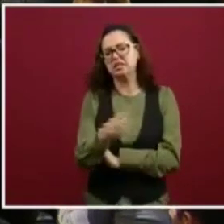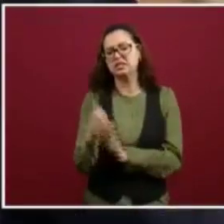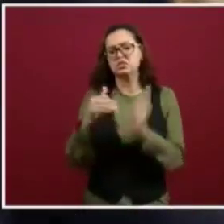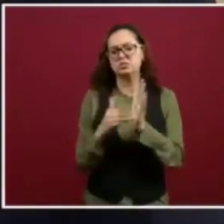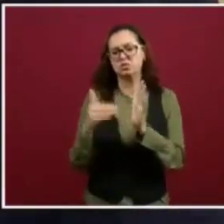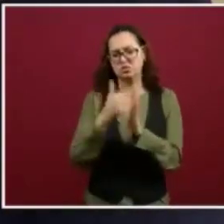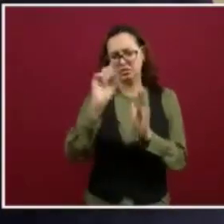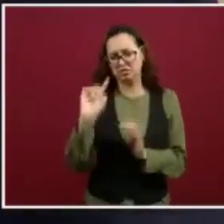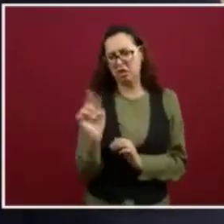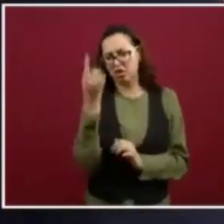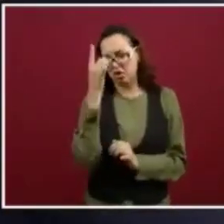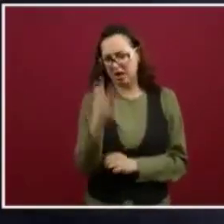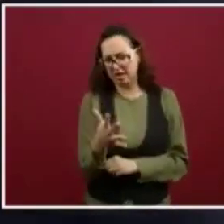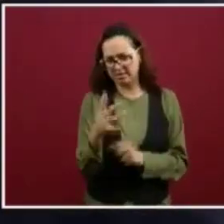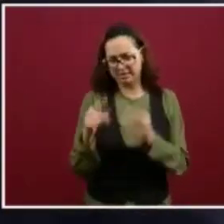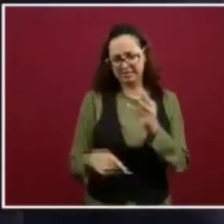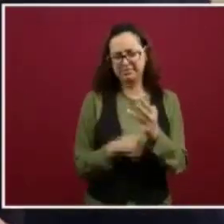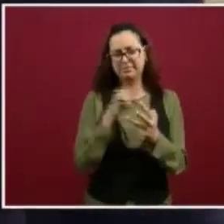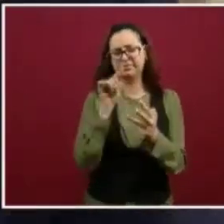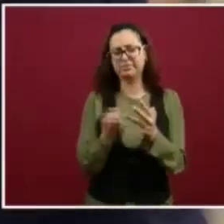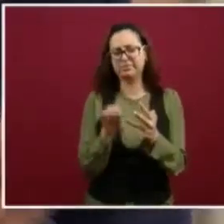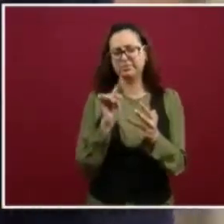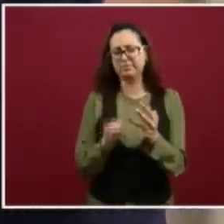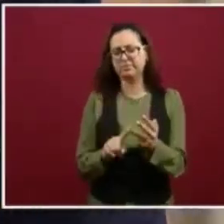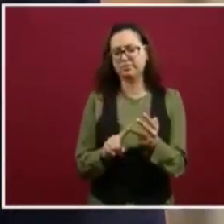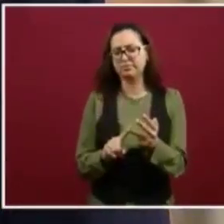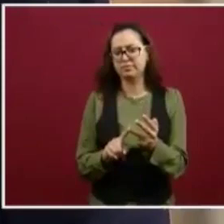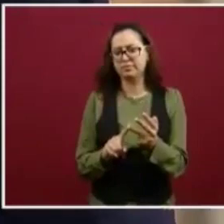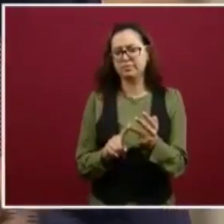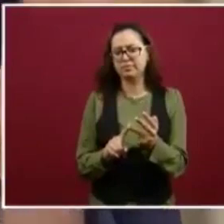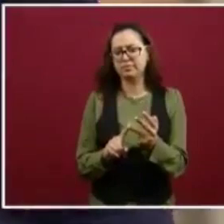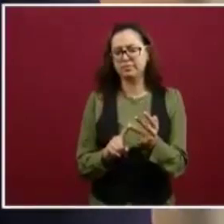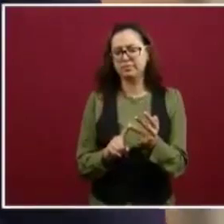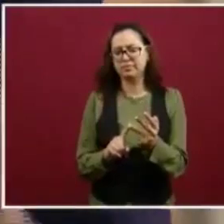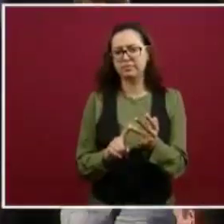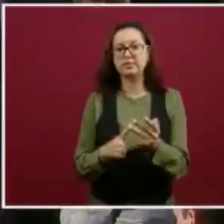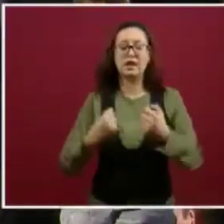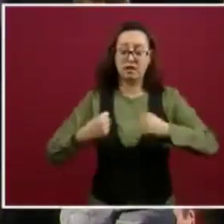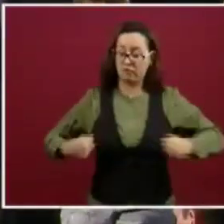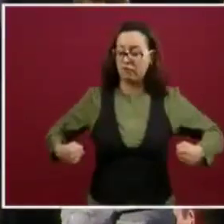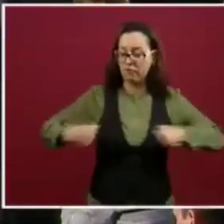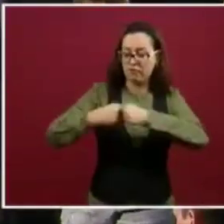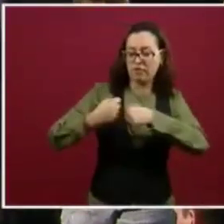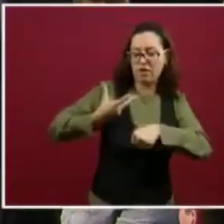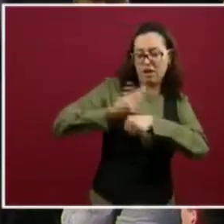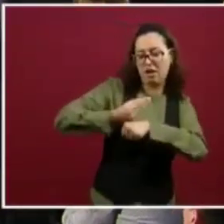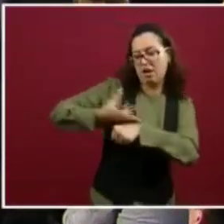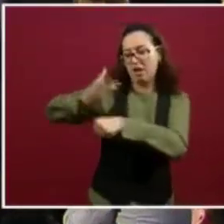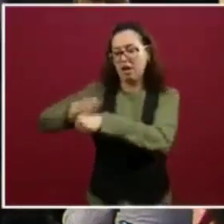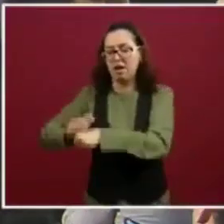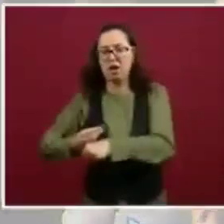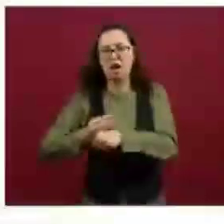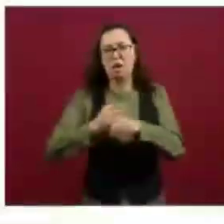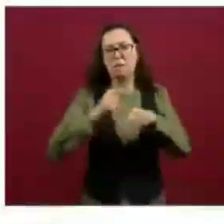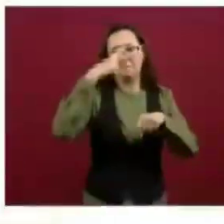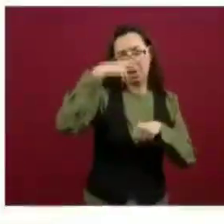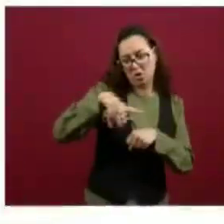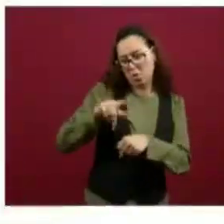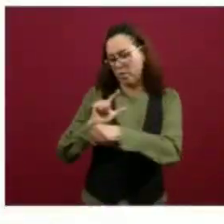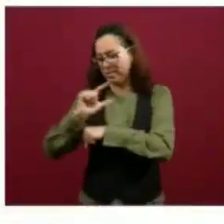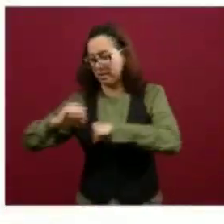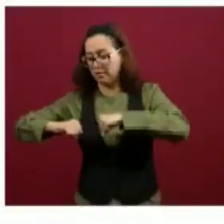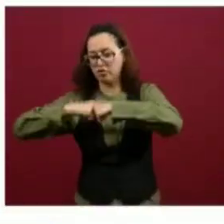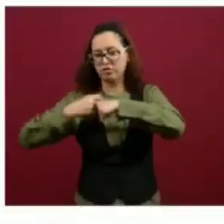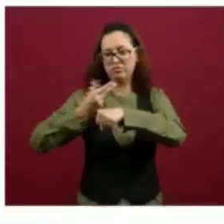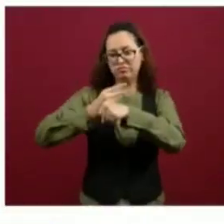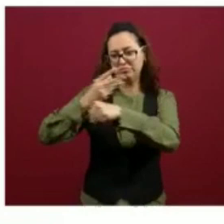millones. Tercero, el mejoramiento de la infraestructura fronteriza entre Guatemala y México. Y ahí yo creo que le